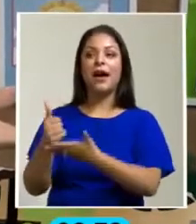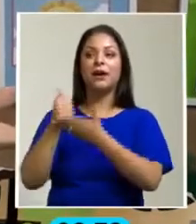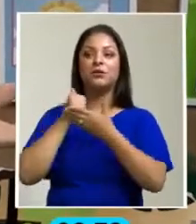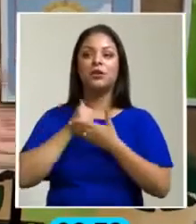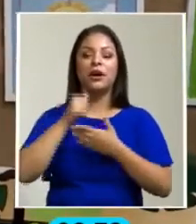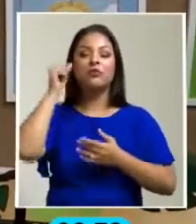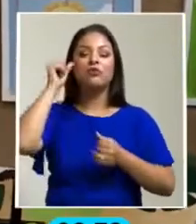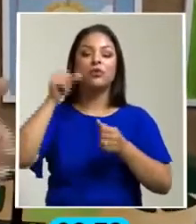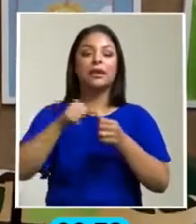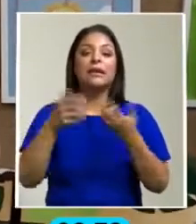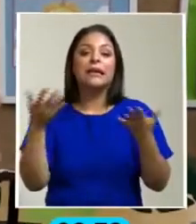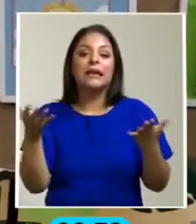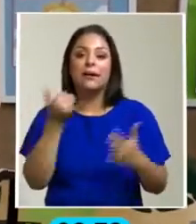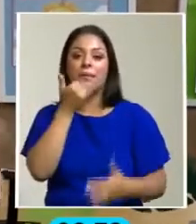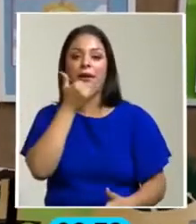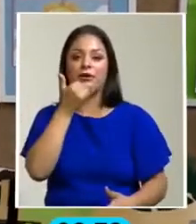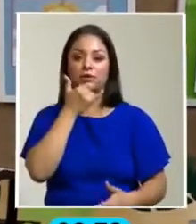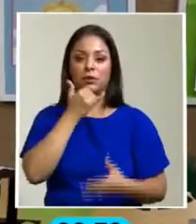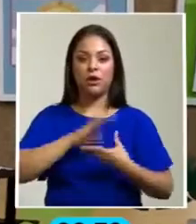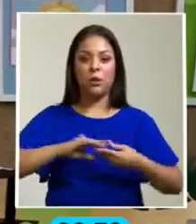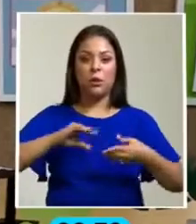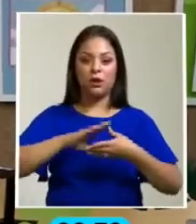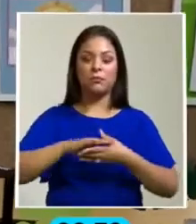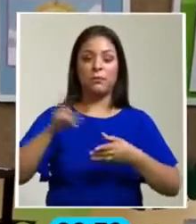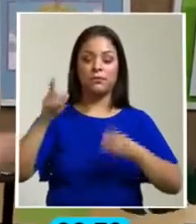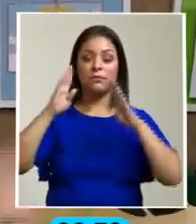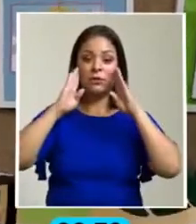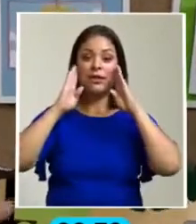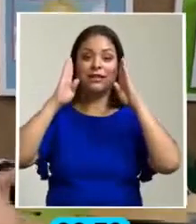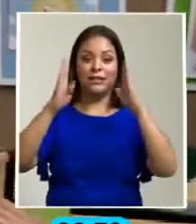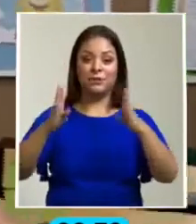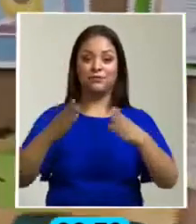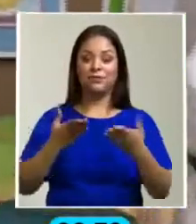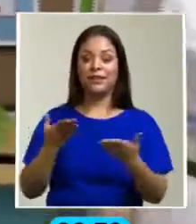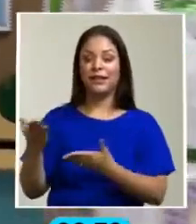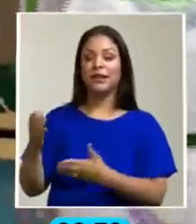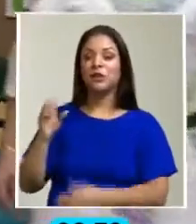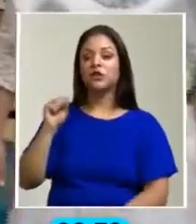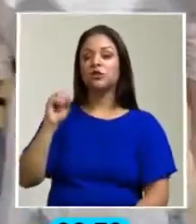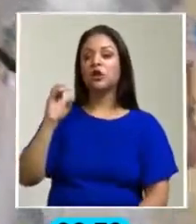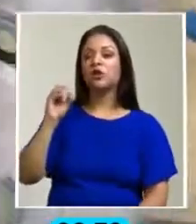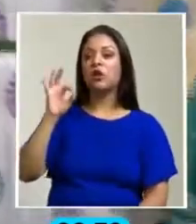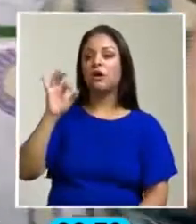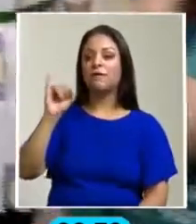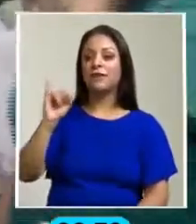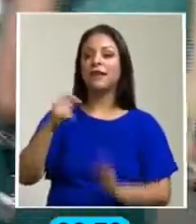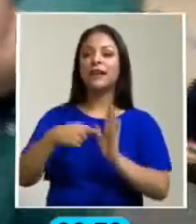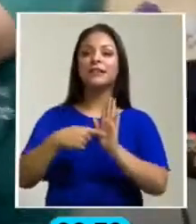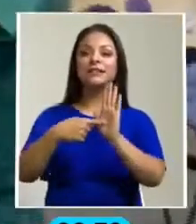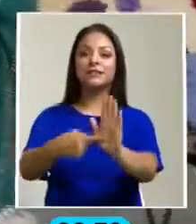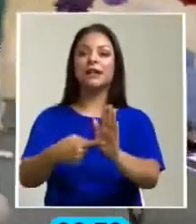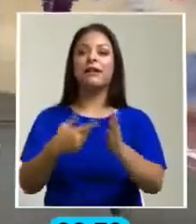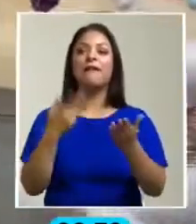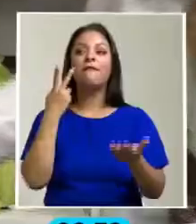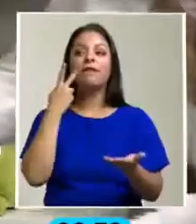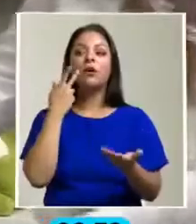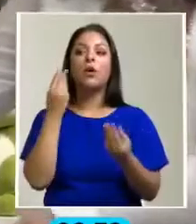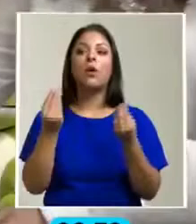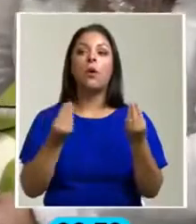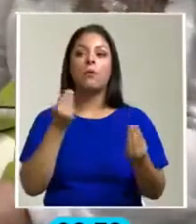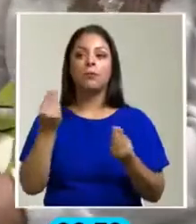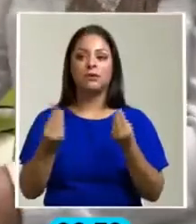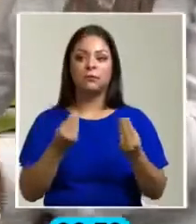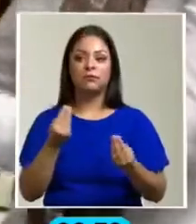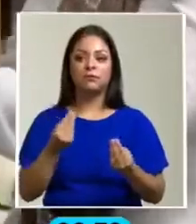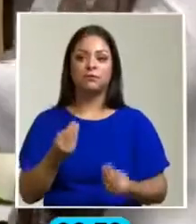cuento. Entonces vamos a prestarle mucha atención, ¿de acuerdo? Sofi, entonces enséñanos, por favor, cómo te ayudamos. Claro, vamos ven, a ver. Sofi, ven por